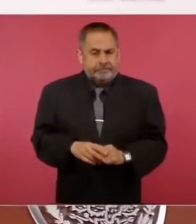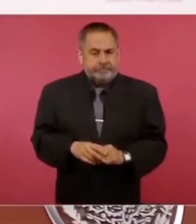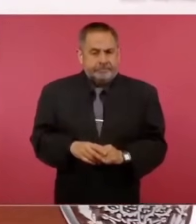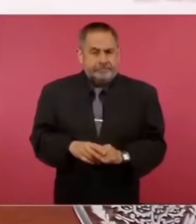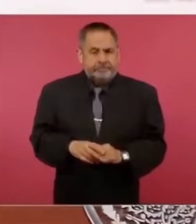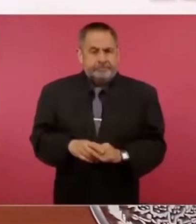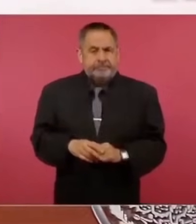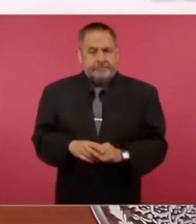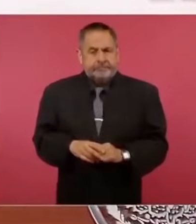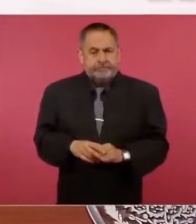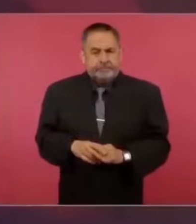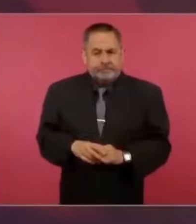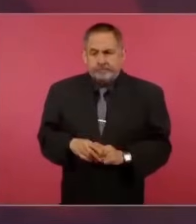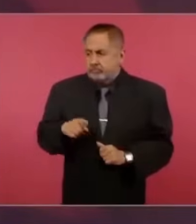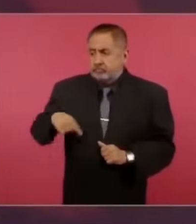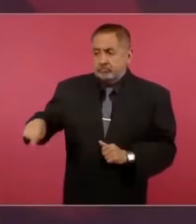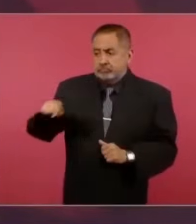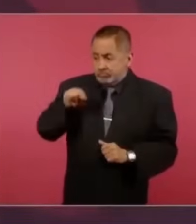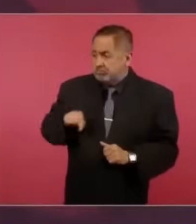la libertad